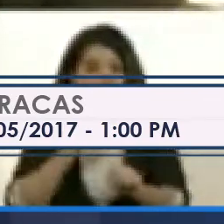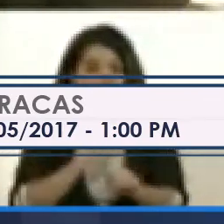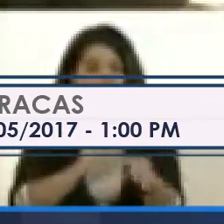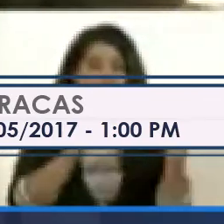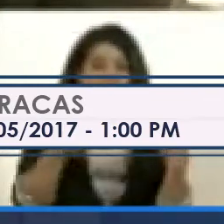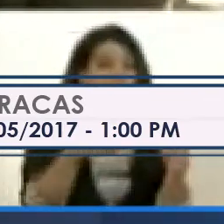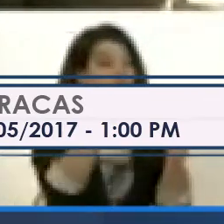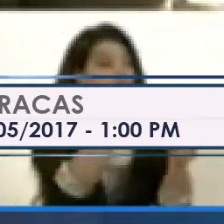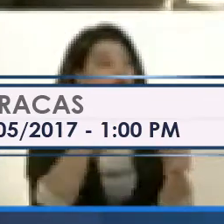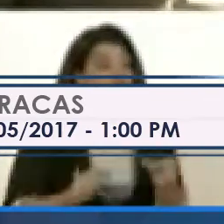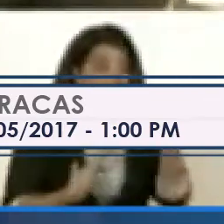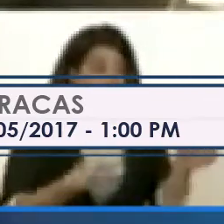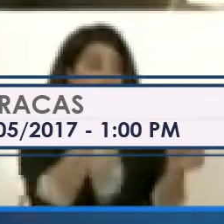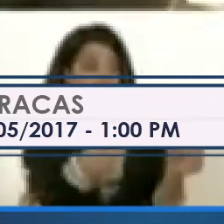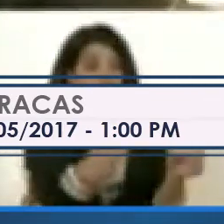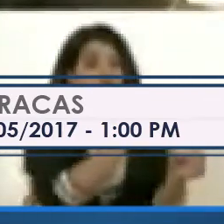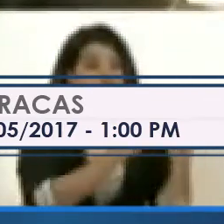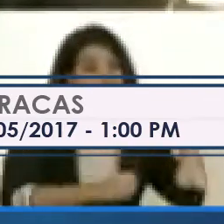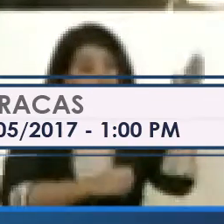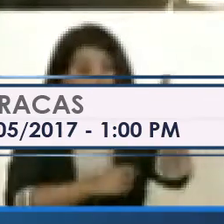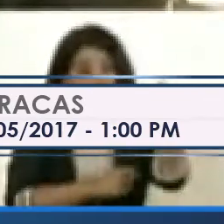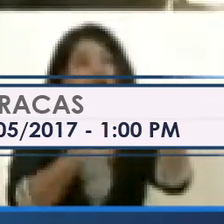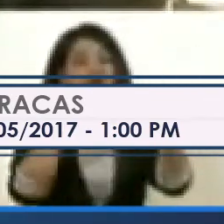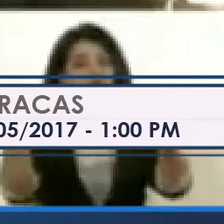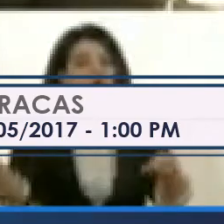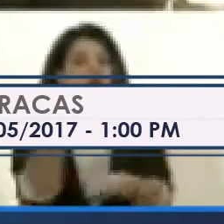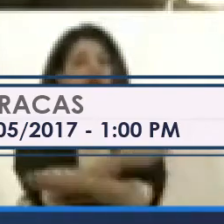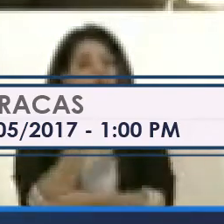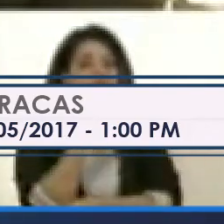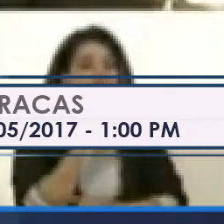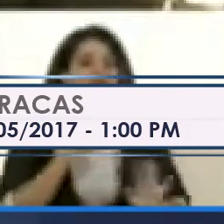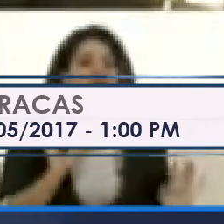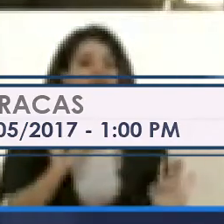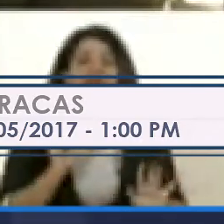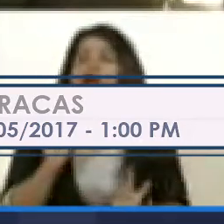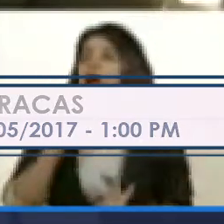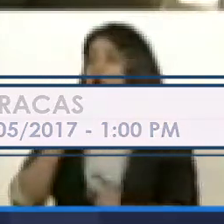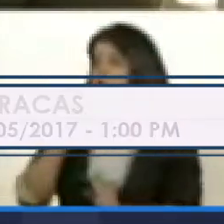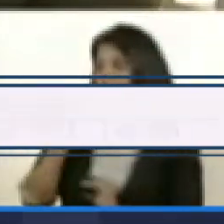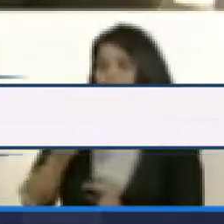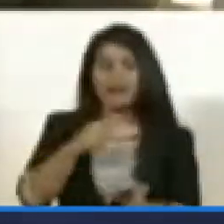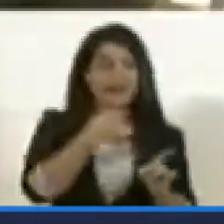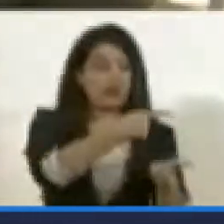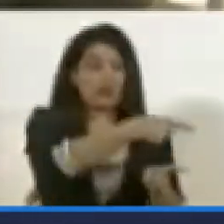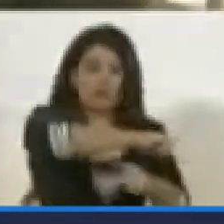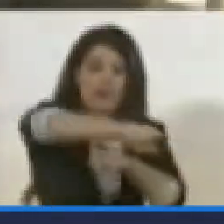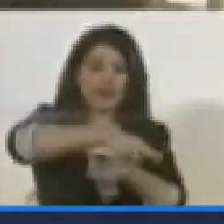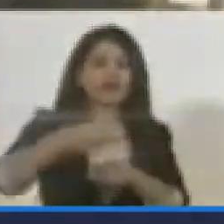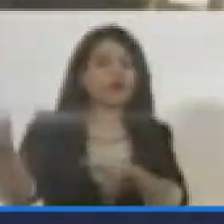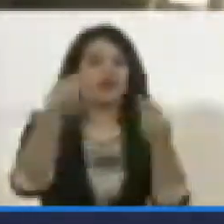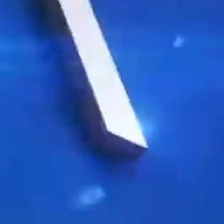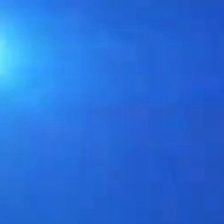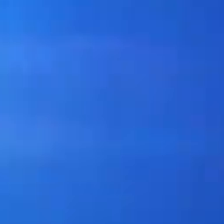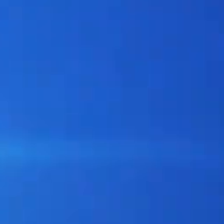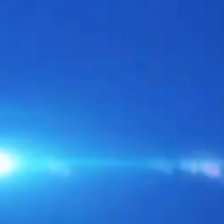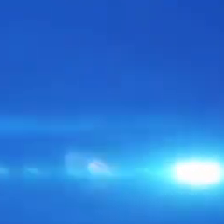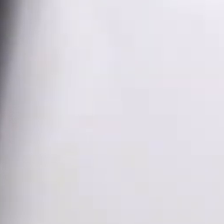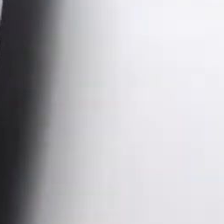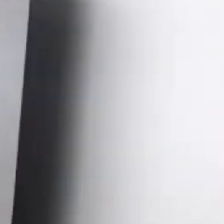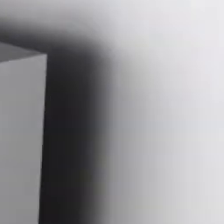les regalaba una nutella dijo ves corre con el primer grupo y te doy la nutella